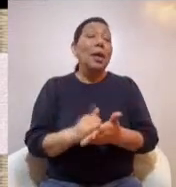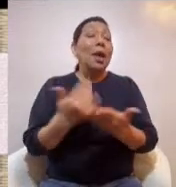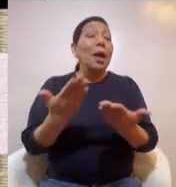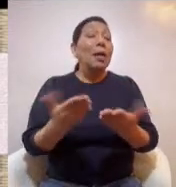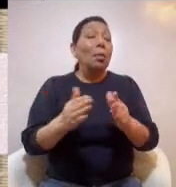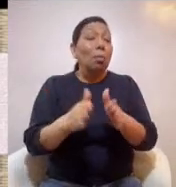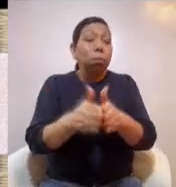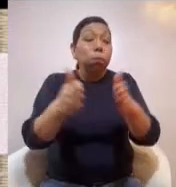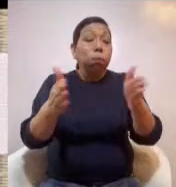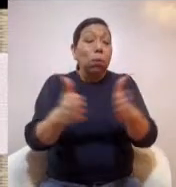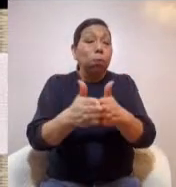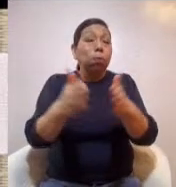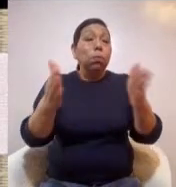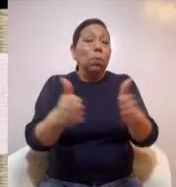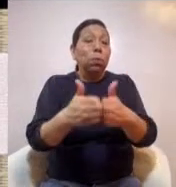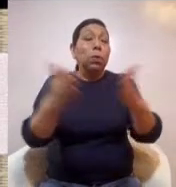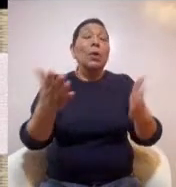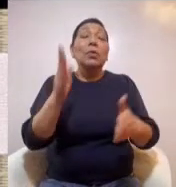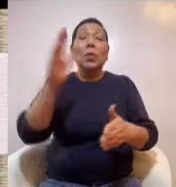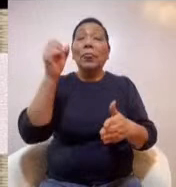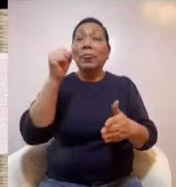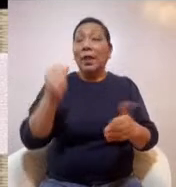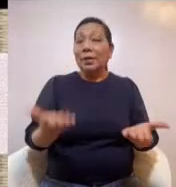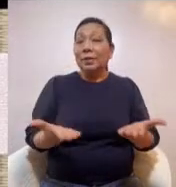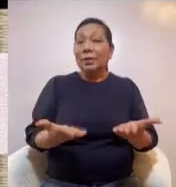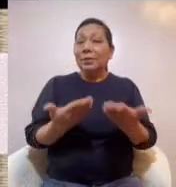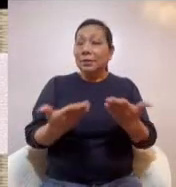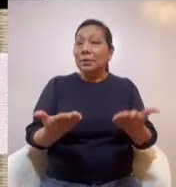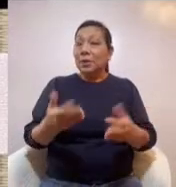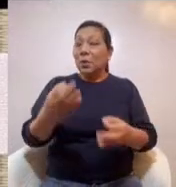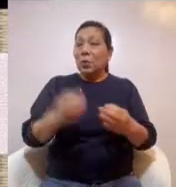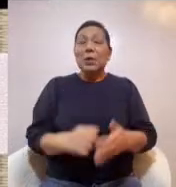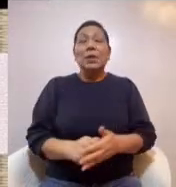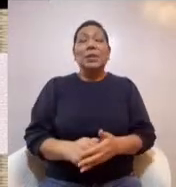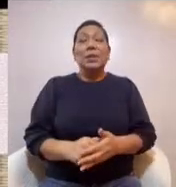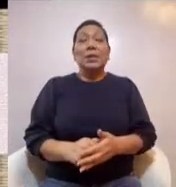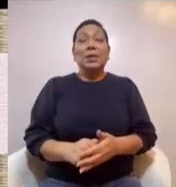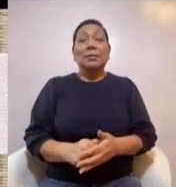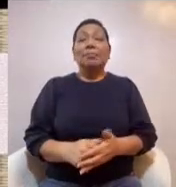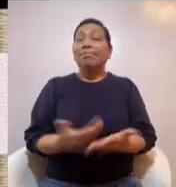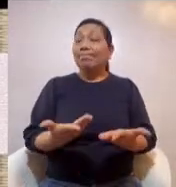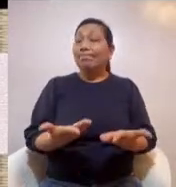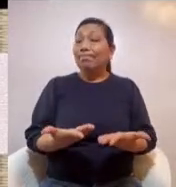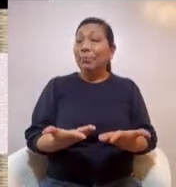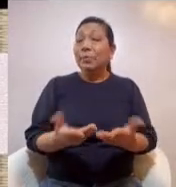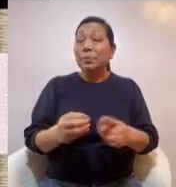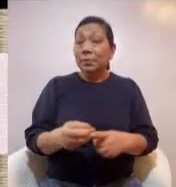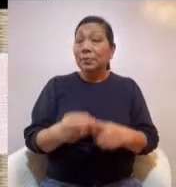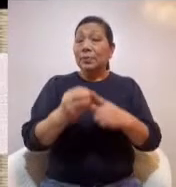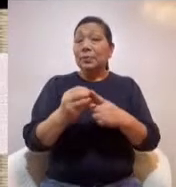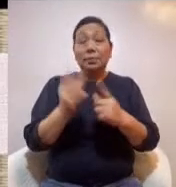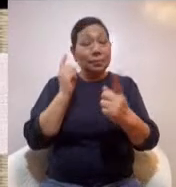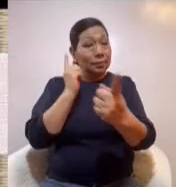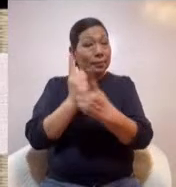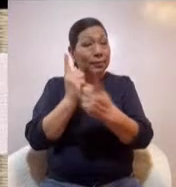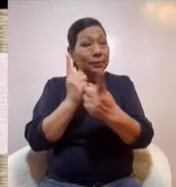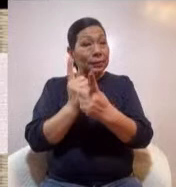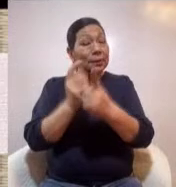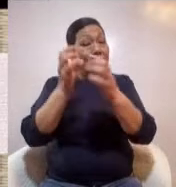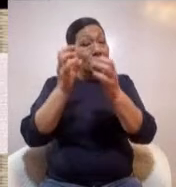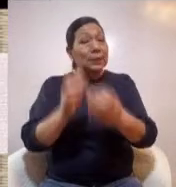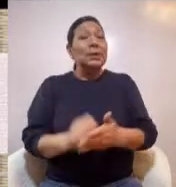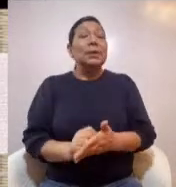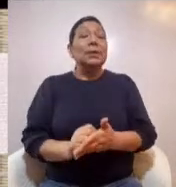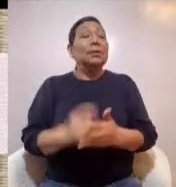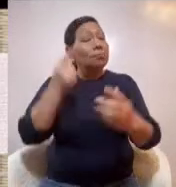qué hay estas brechas entre el reconocimiento del derecho y la realidad de las mujeres. Entonces, uno de los principales retos es